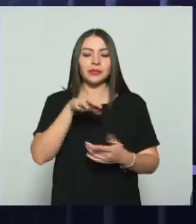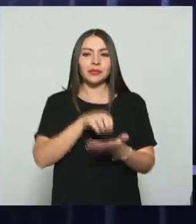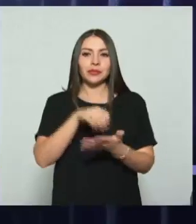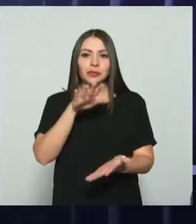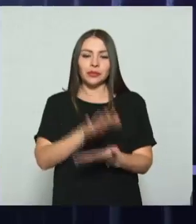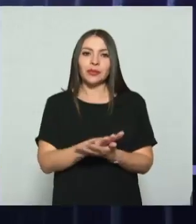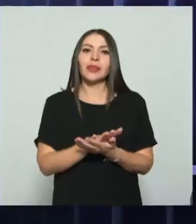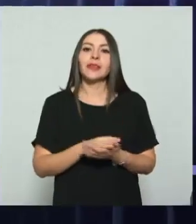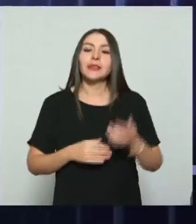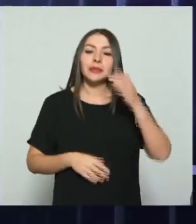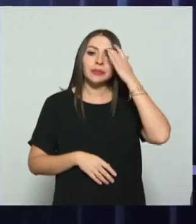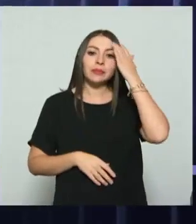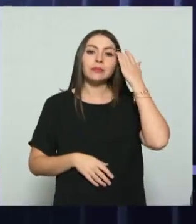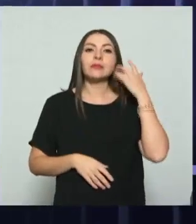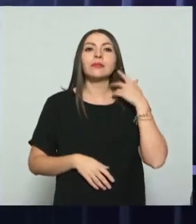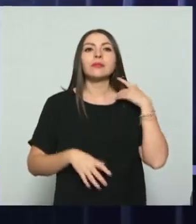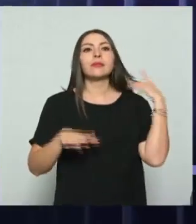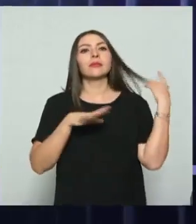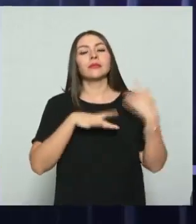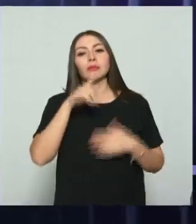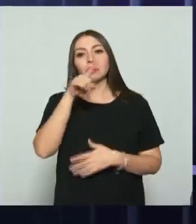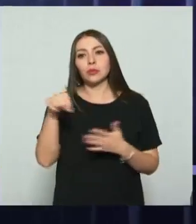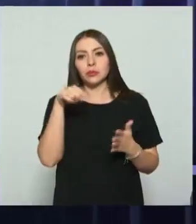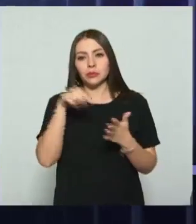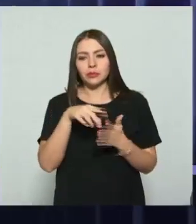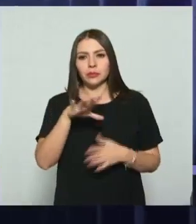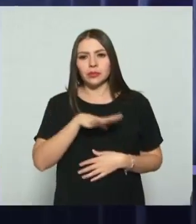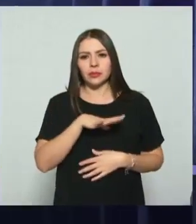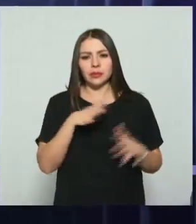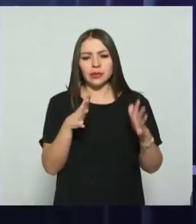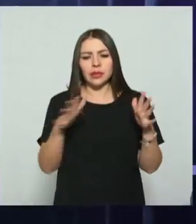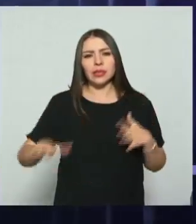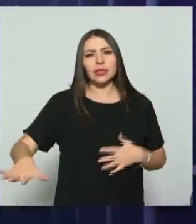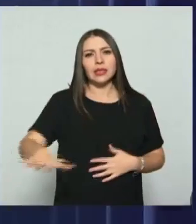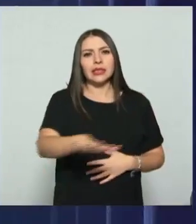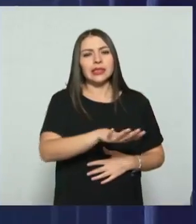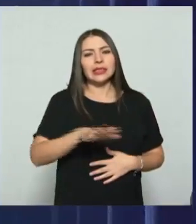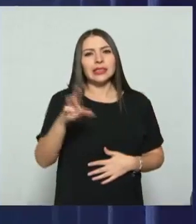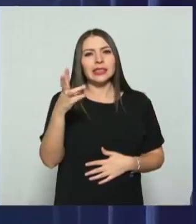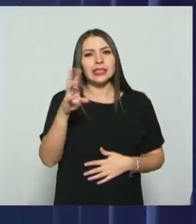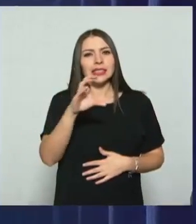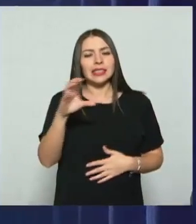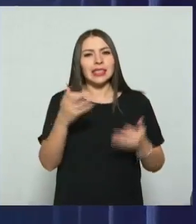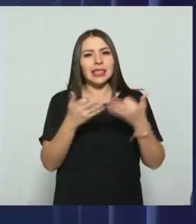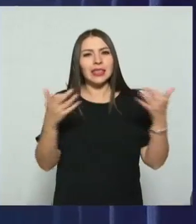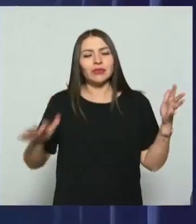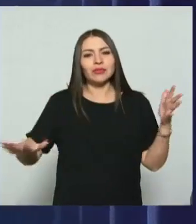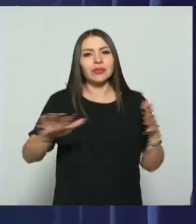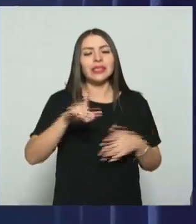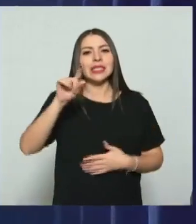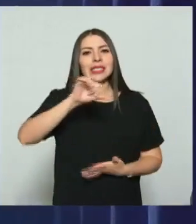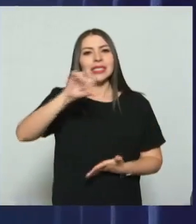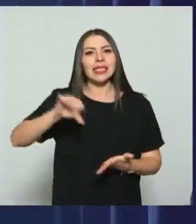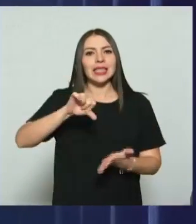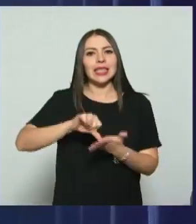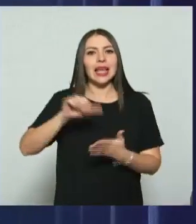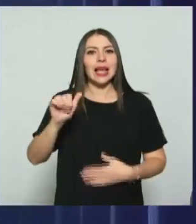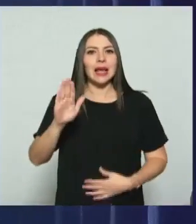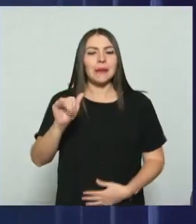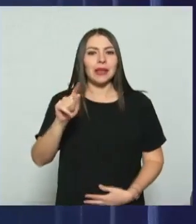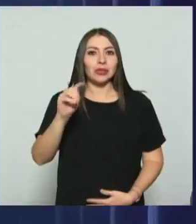Usted, hay un lugar que tiene pues más de 300 hectáreas, es la central de abasto de la Ciudad de México, a la que llegan diariamente